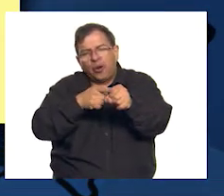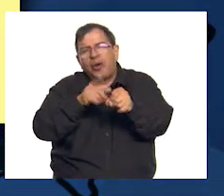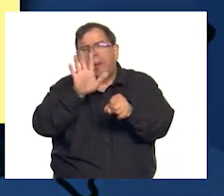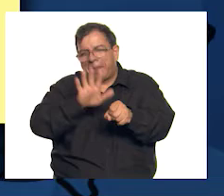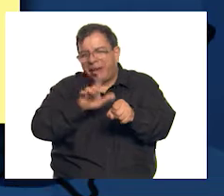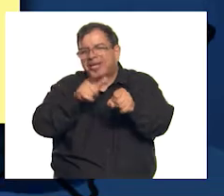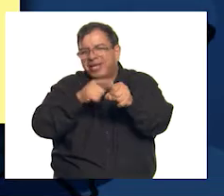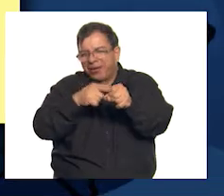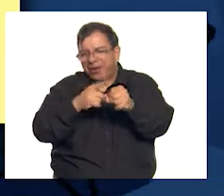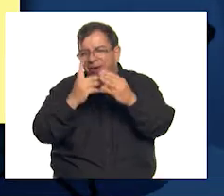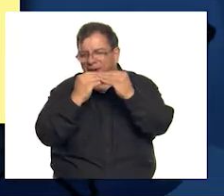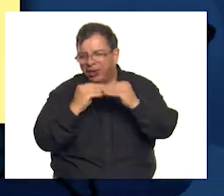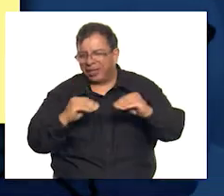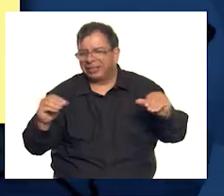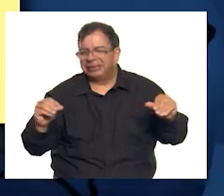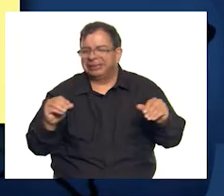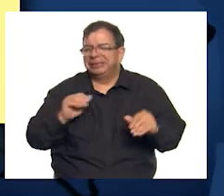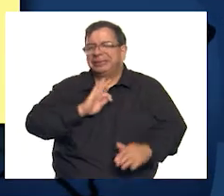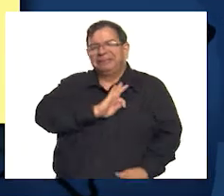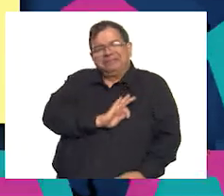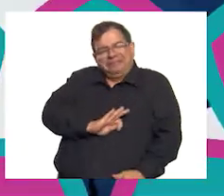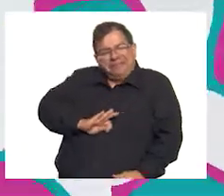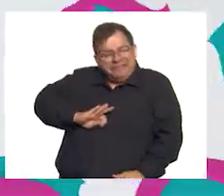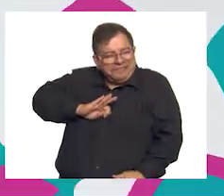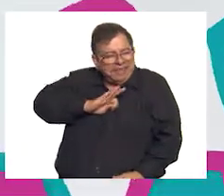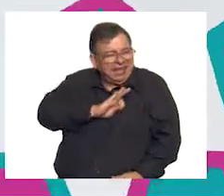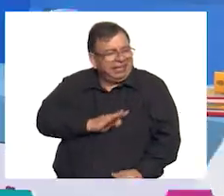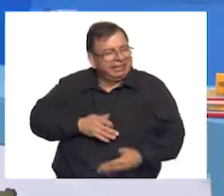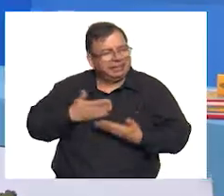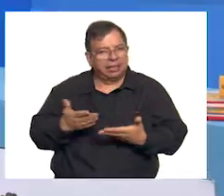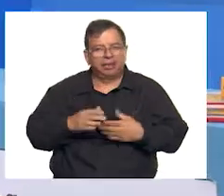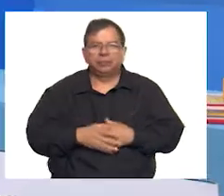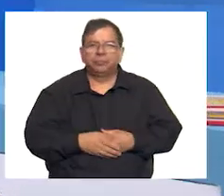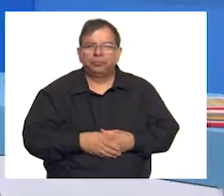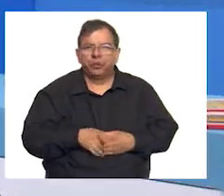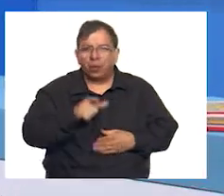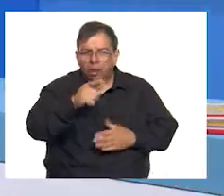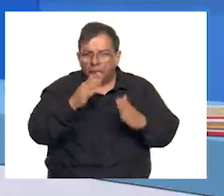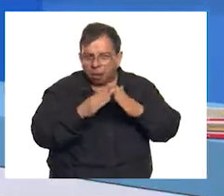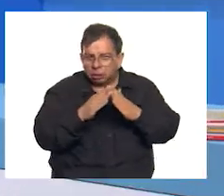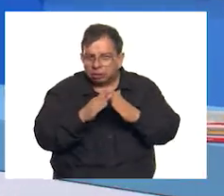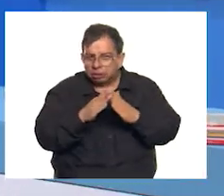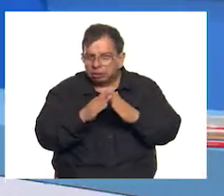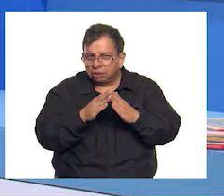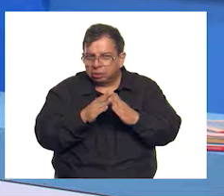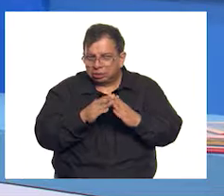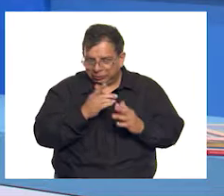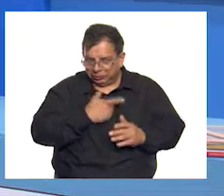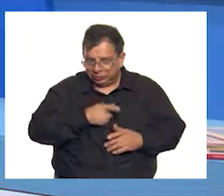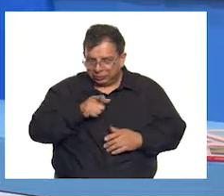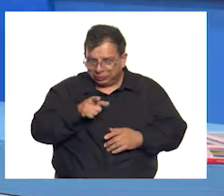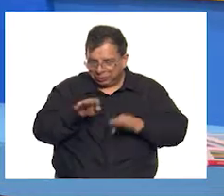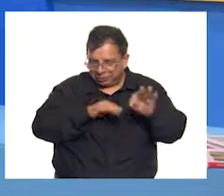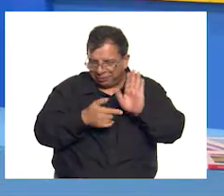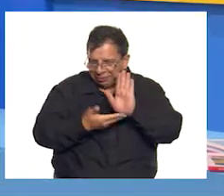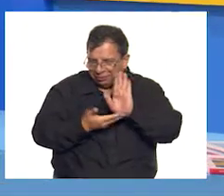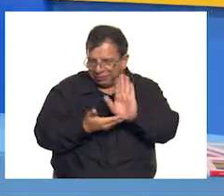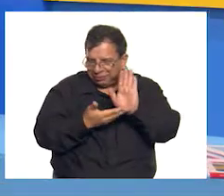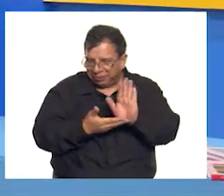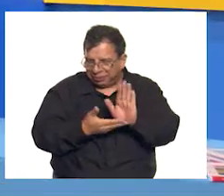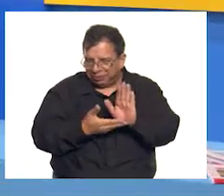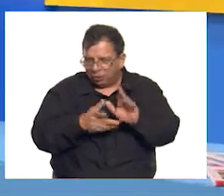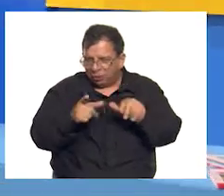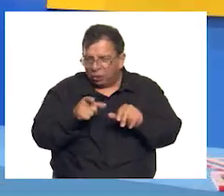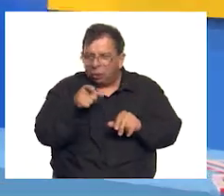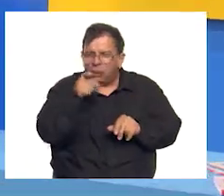del desierto. Muchas felicidades. ¿A ustedes en casa les gustó el trabajo de María? ¿Vivieron algo